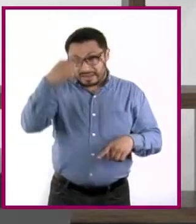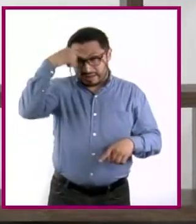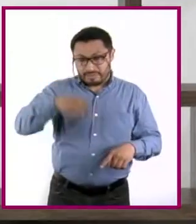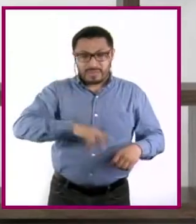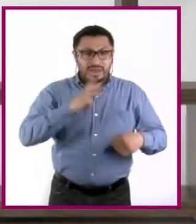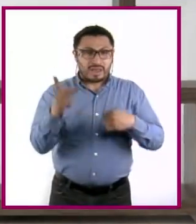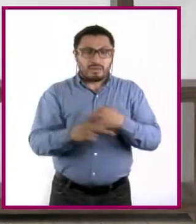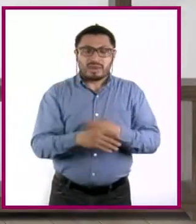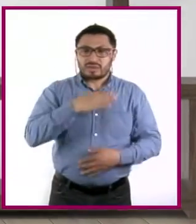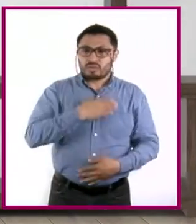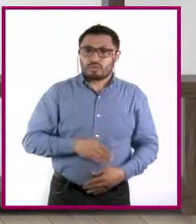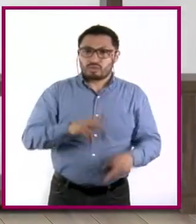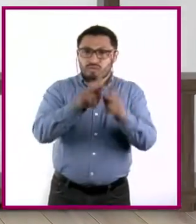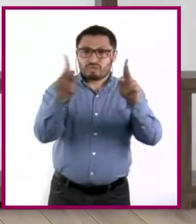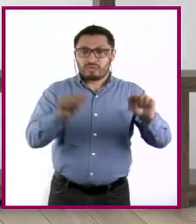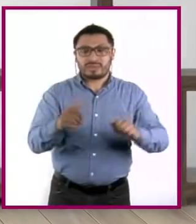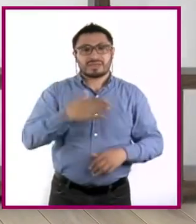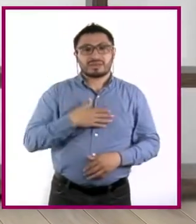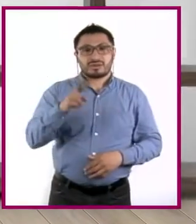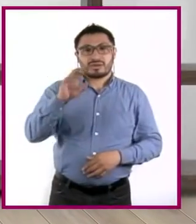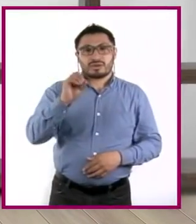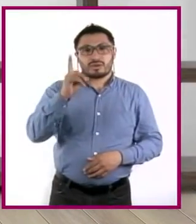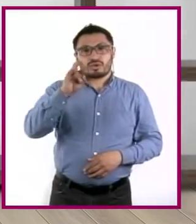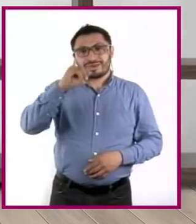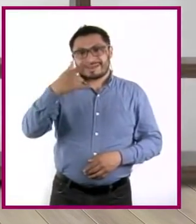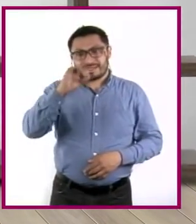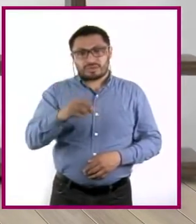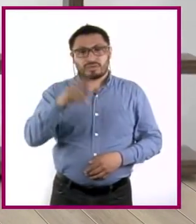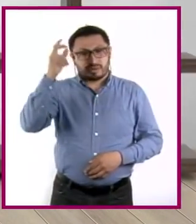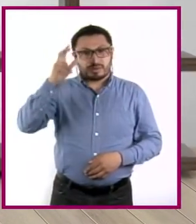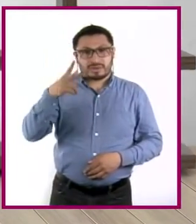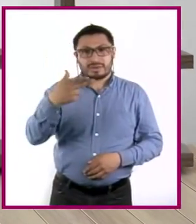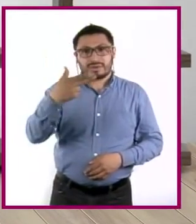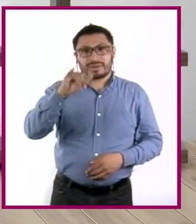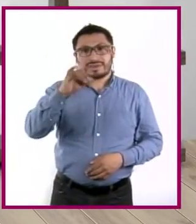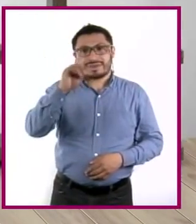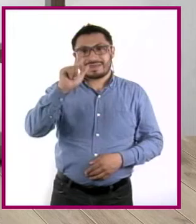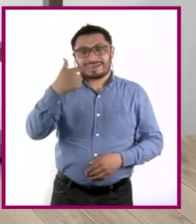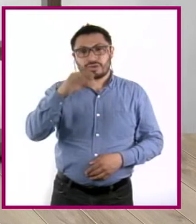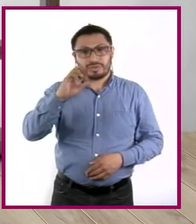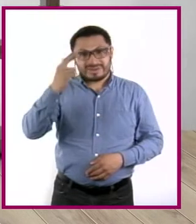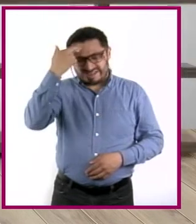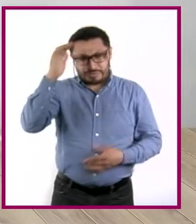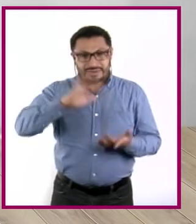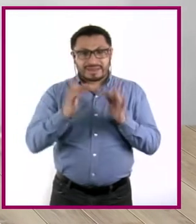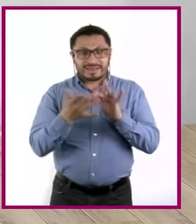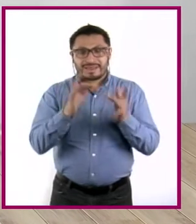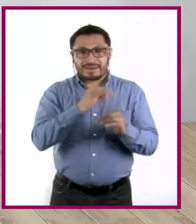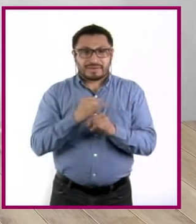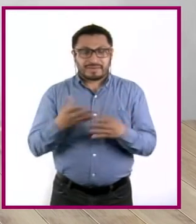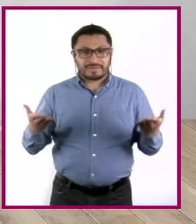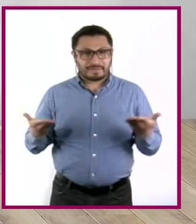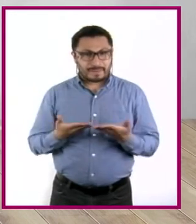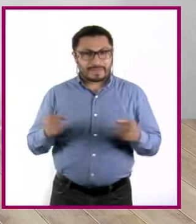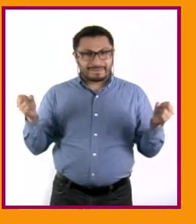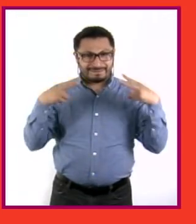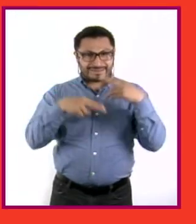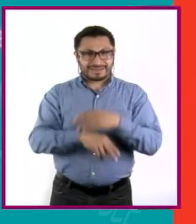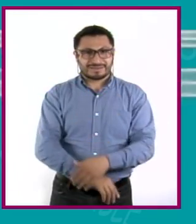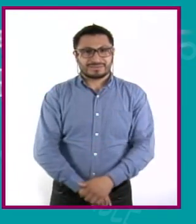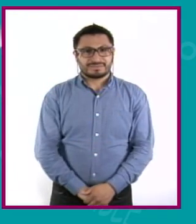incluir a los indígenas en su proyecto de nación. Como te podrás dar cuenta, en esencia la problemática continúa siendo la misma. Por